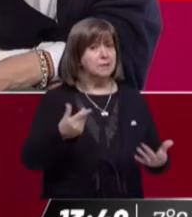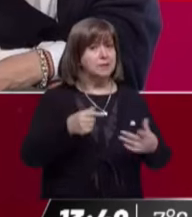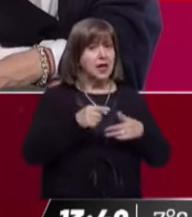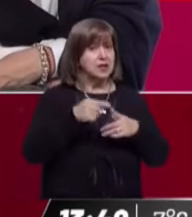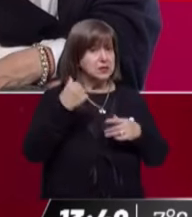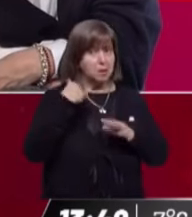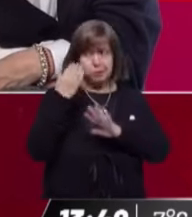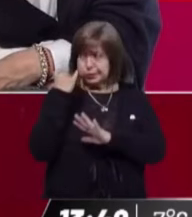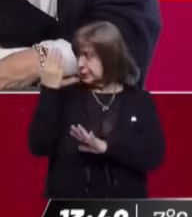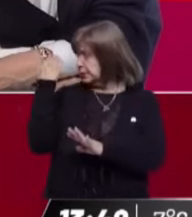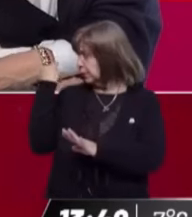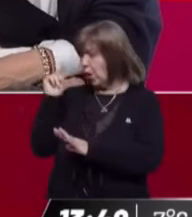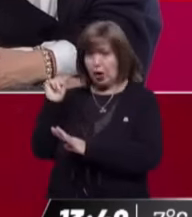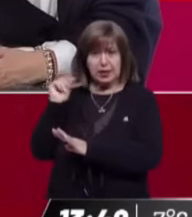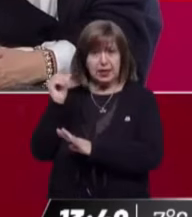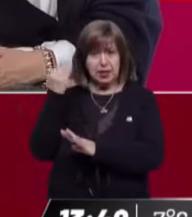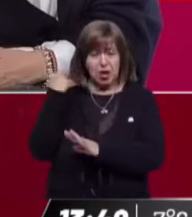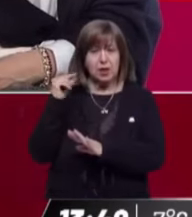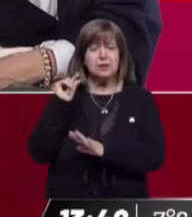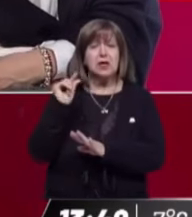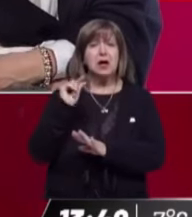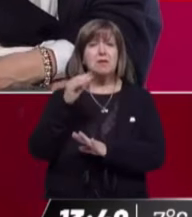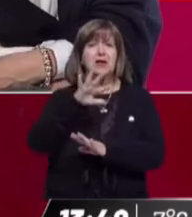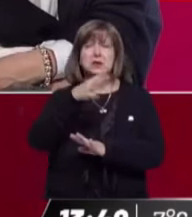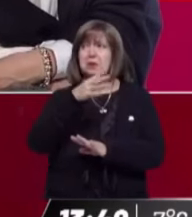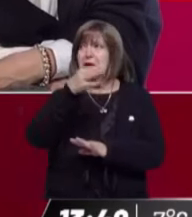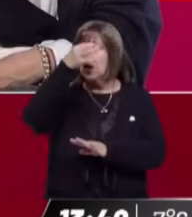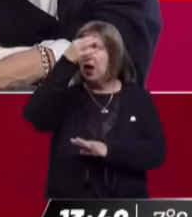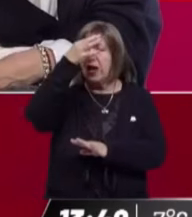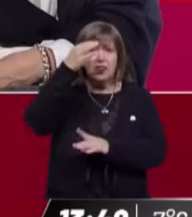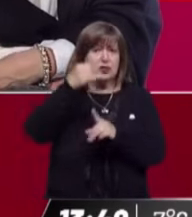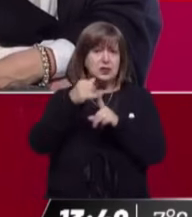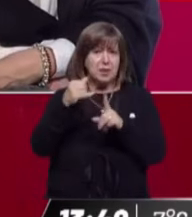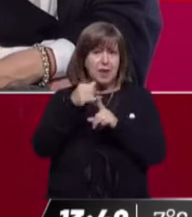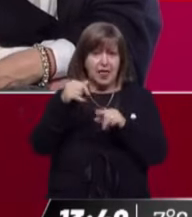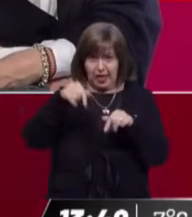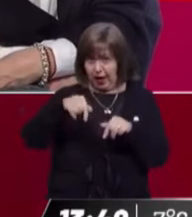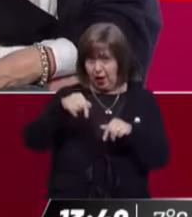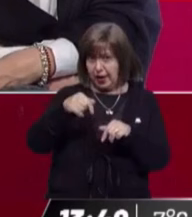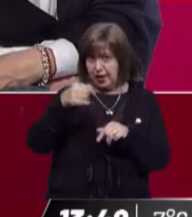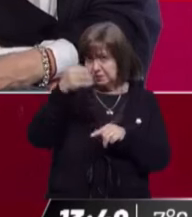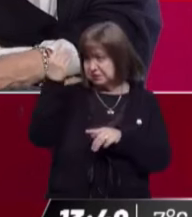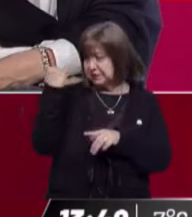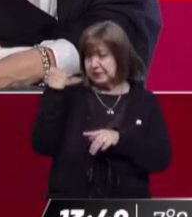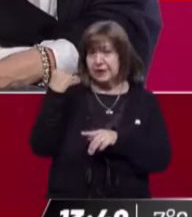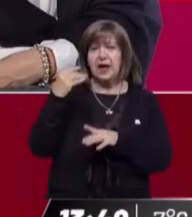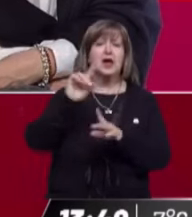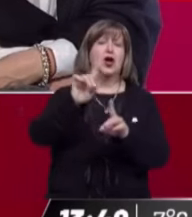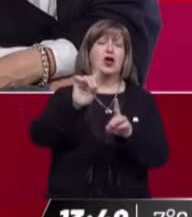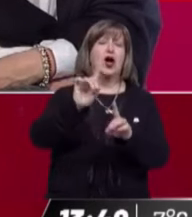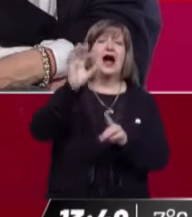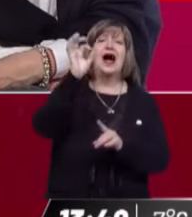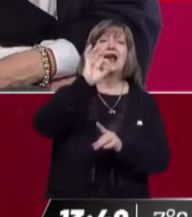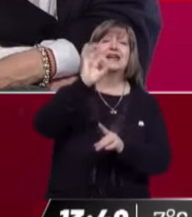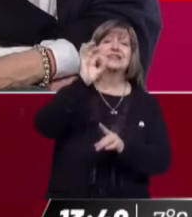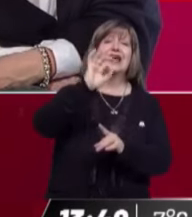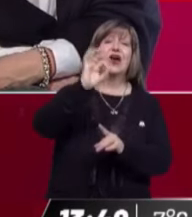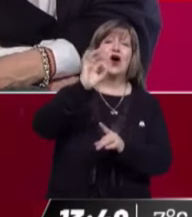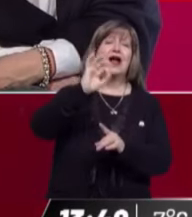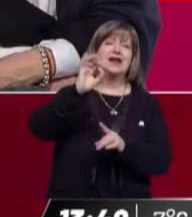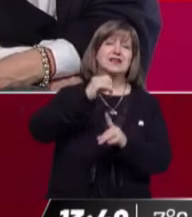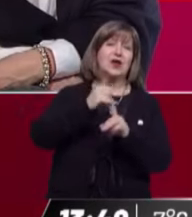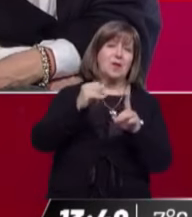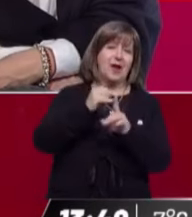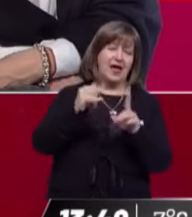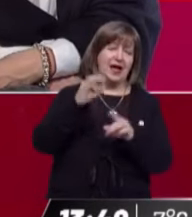de esta jornada del martes 25 de junio, alrededor de las 12:30 de hoy, en la 0:30 en realidad, en la zona de calle